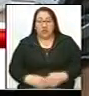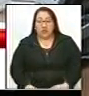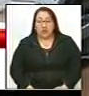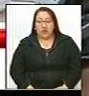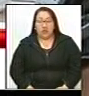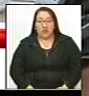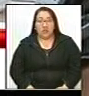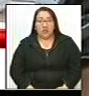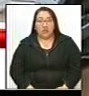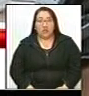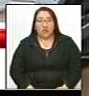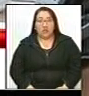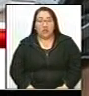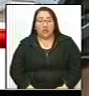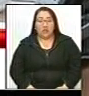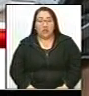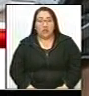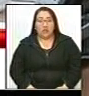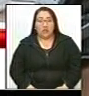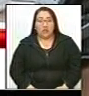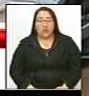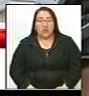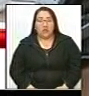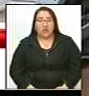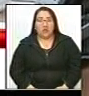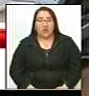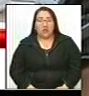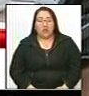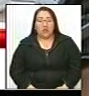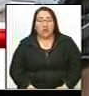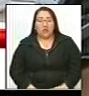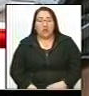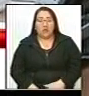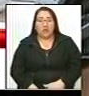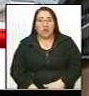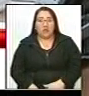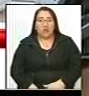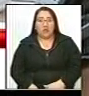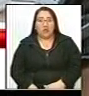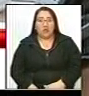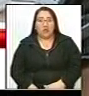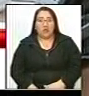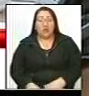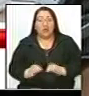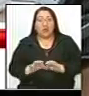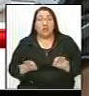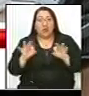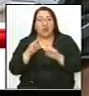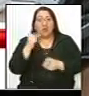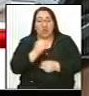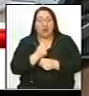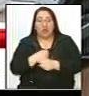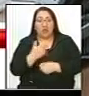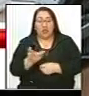de la agencia, que es requisito fundamental para poder ejecutarlo.